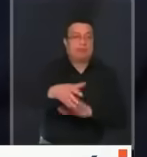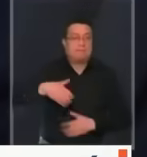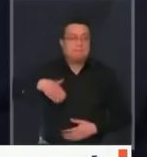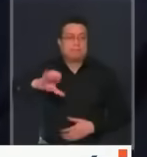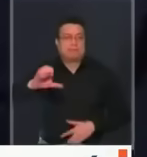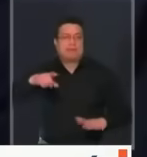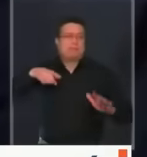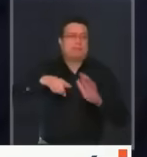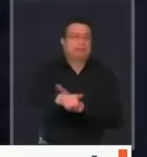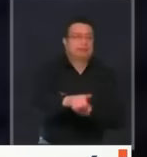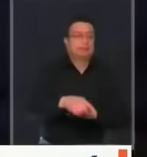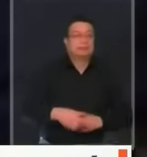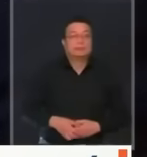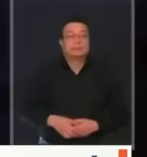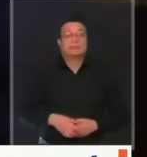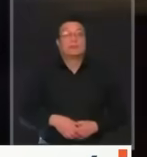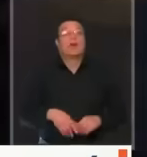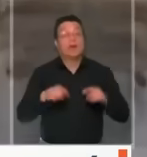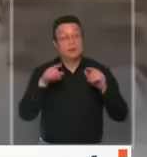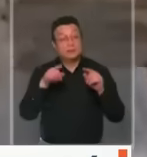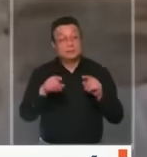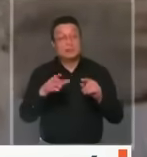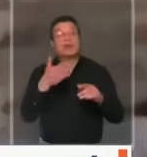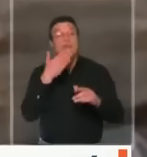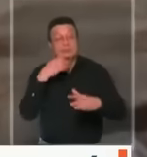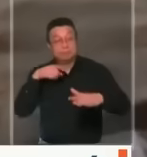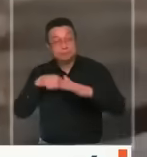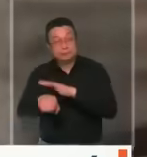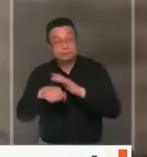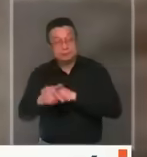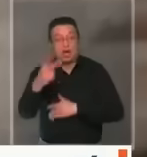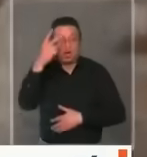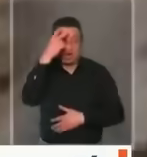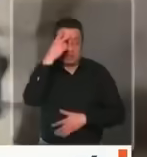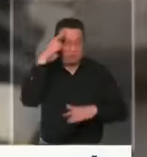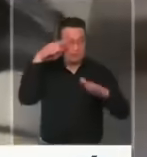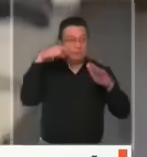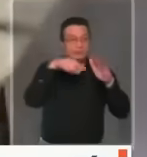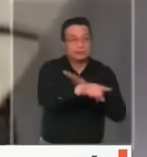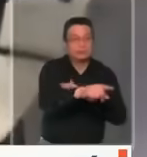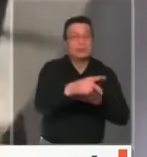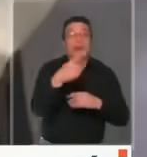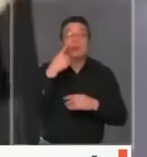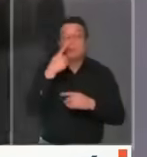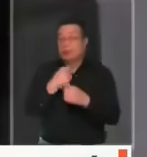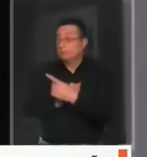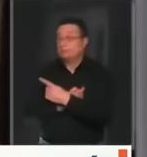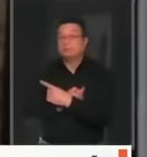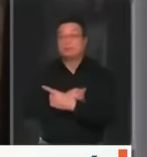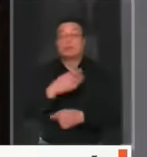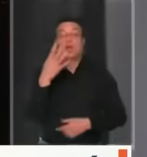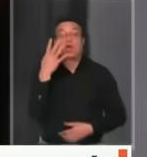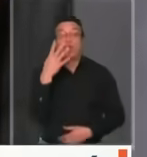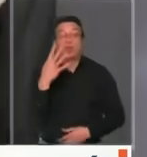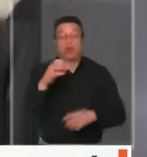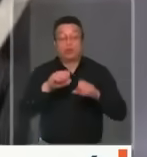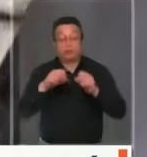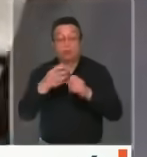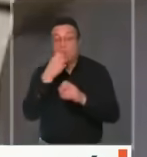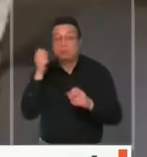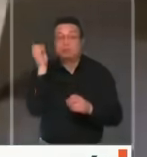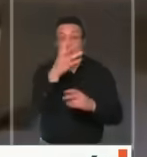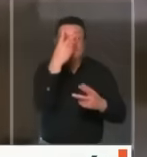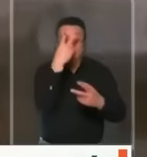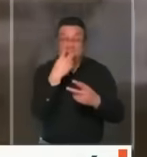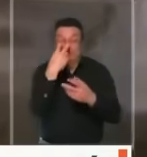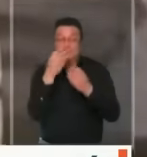En paralelo se llevaba a cabo un allanamiento en la región de Coquimbo. Tome nota con lo incautado: 4 bombas lacrimógenas,